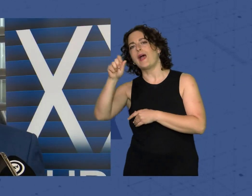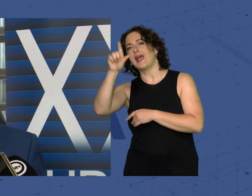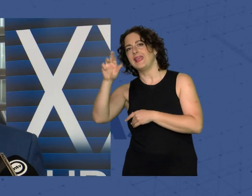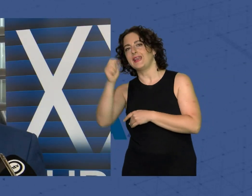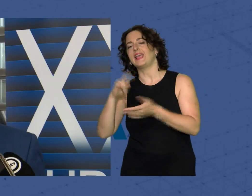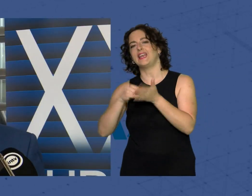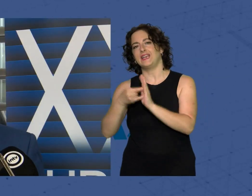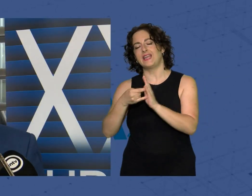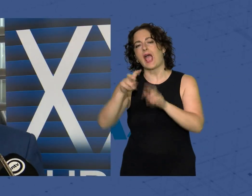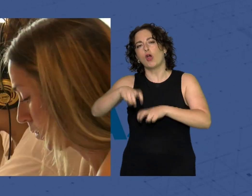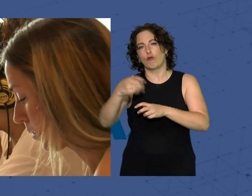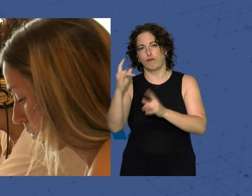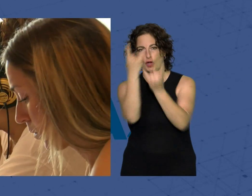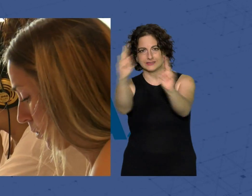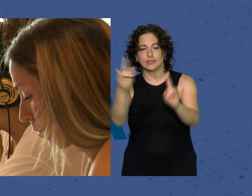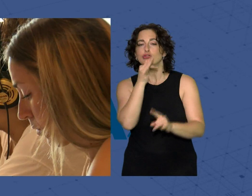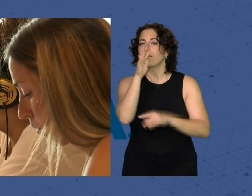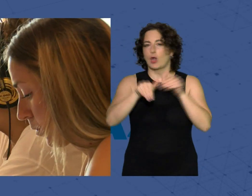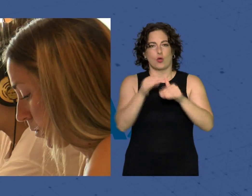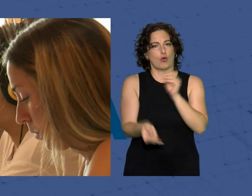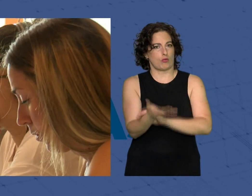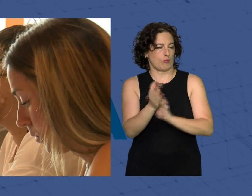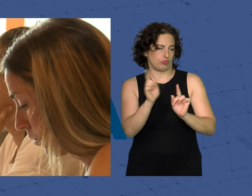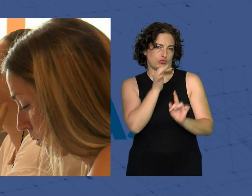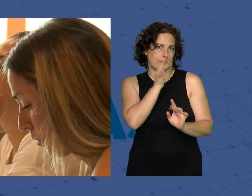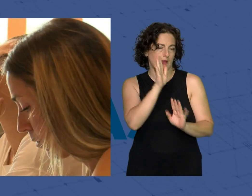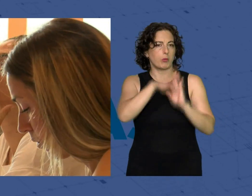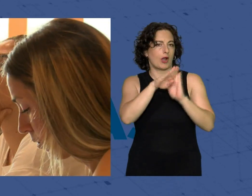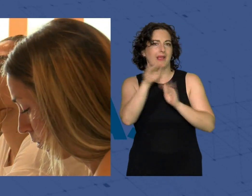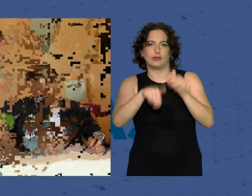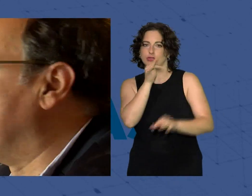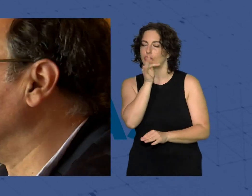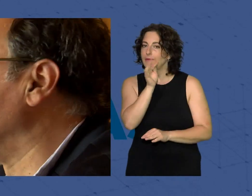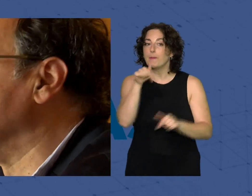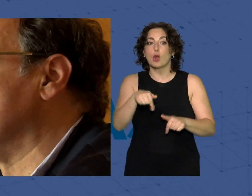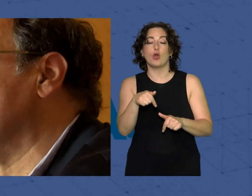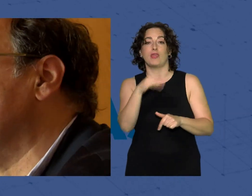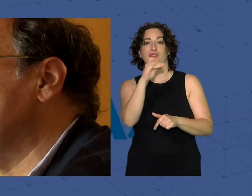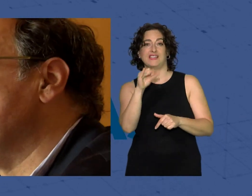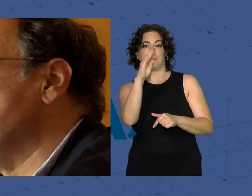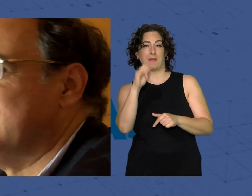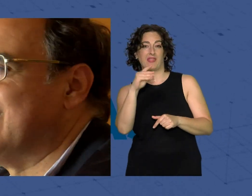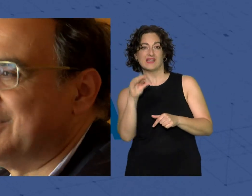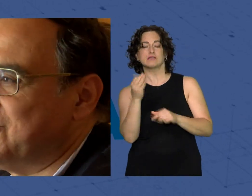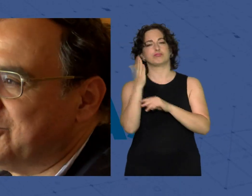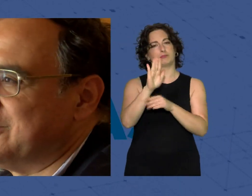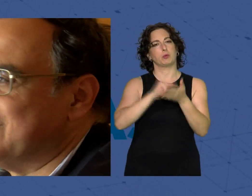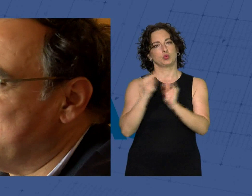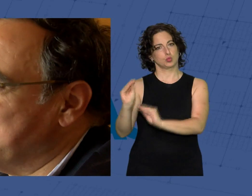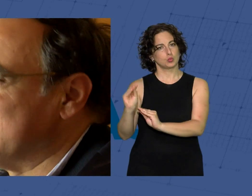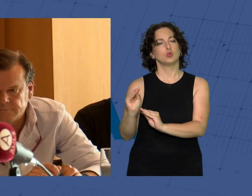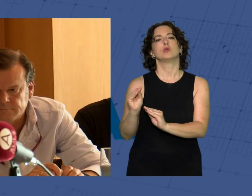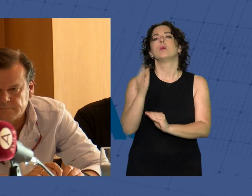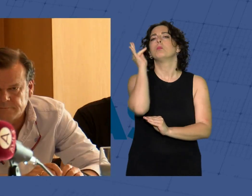agroforestal. Aún no se han convocado elecciones ni hay programa electoral, pero hoy Céspedes ha presentado su proyecto en el que